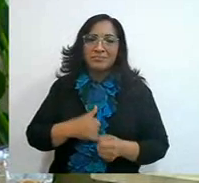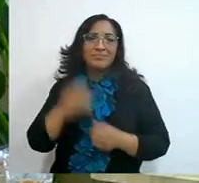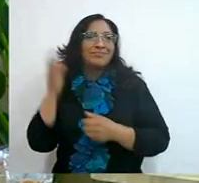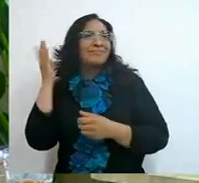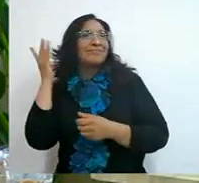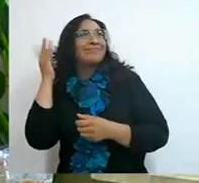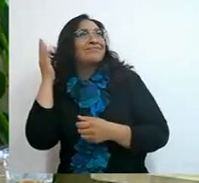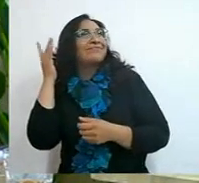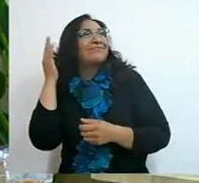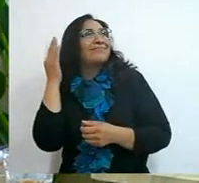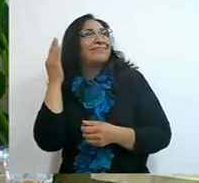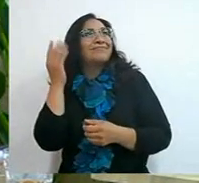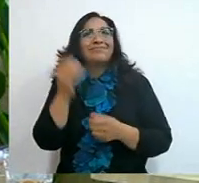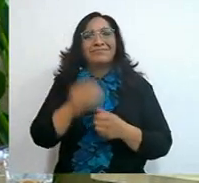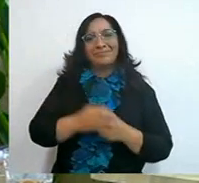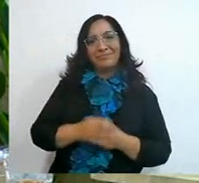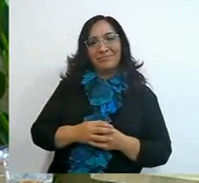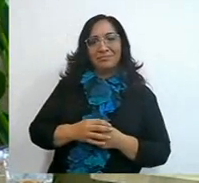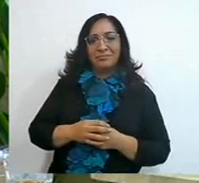boca.